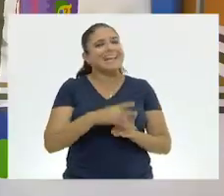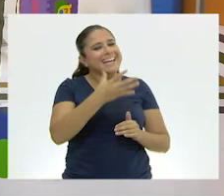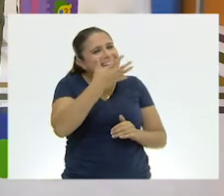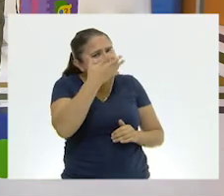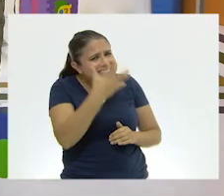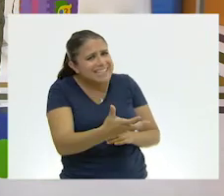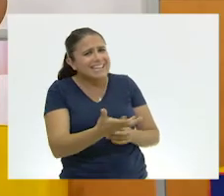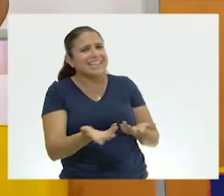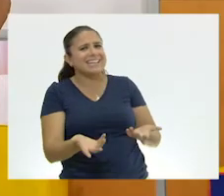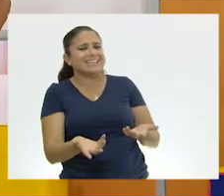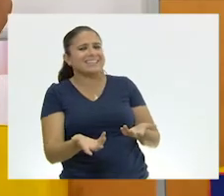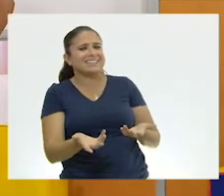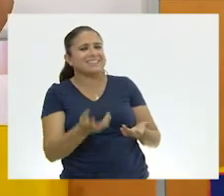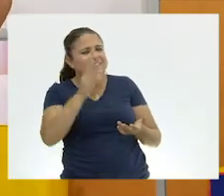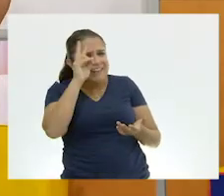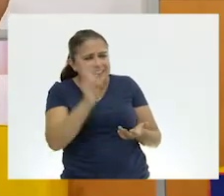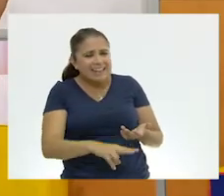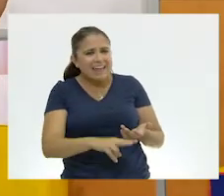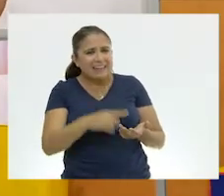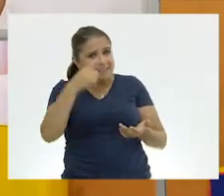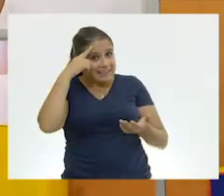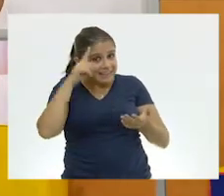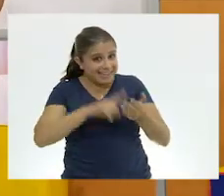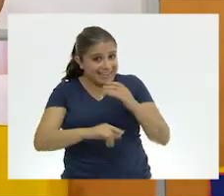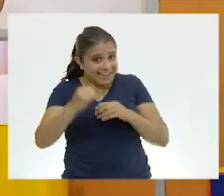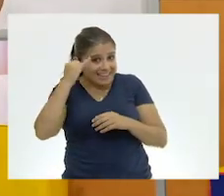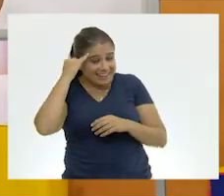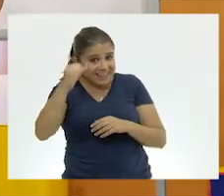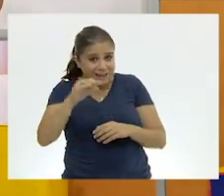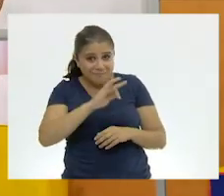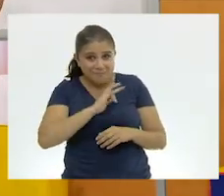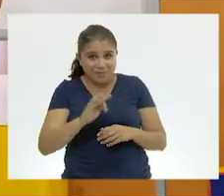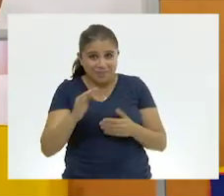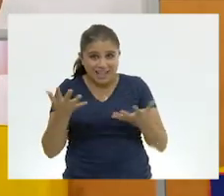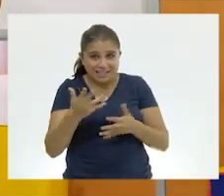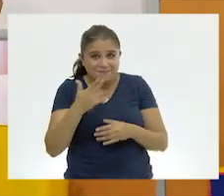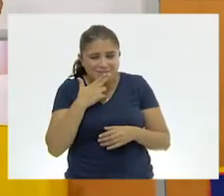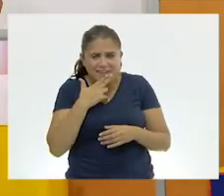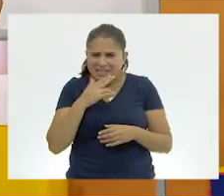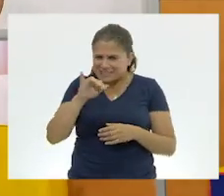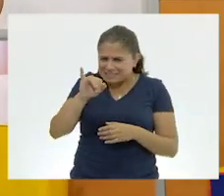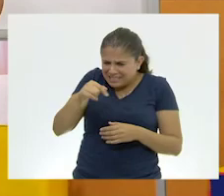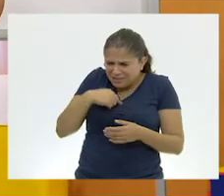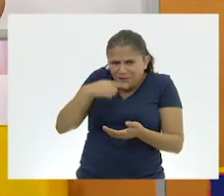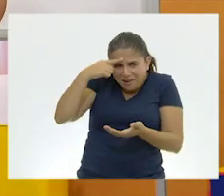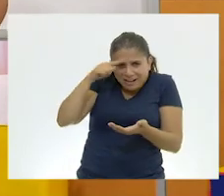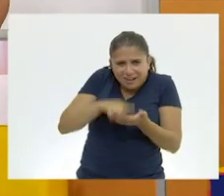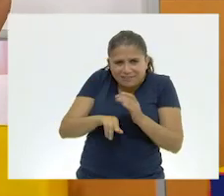serio? ¿Creen que la idea puede funcionar? Yo sí creo.